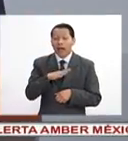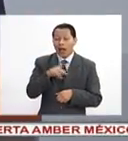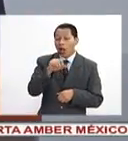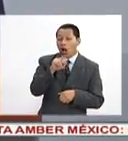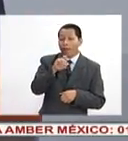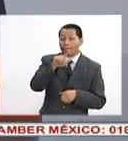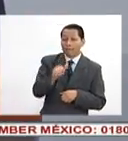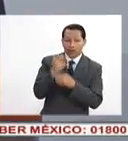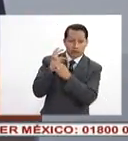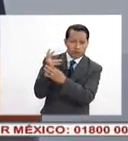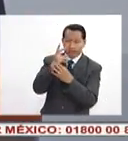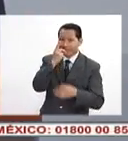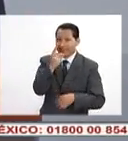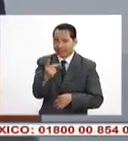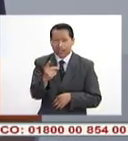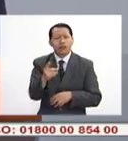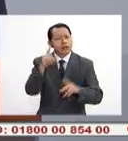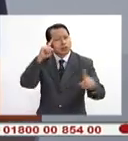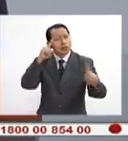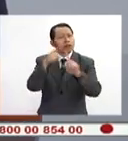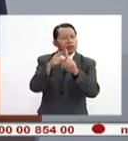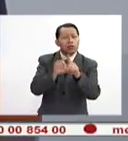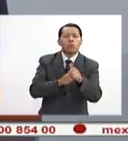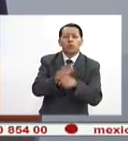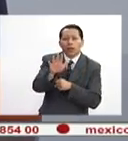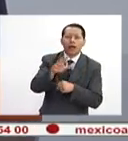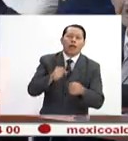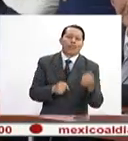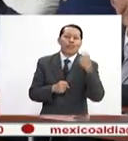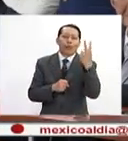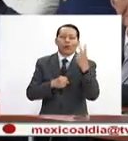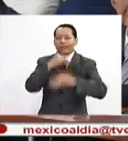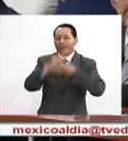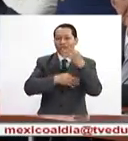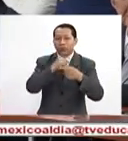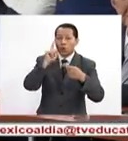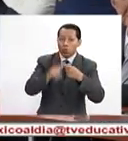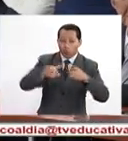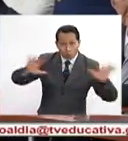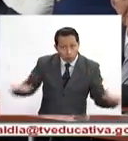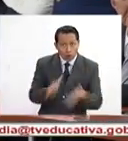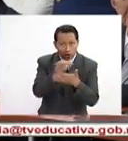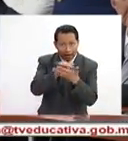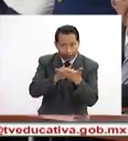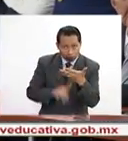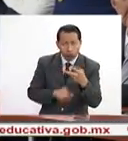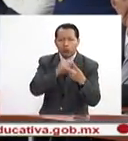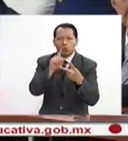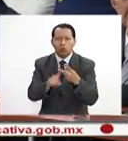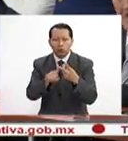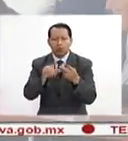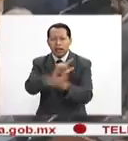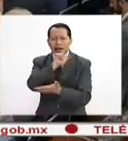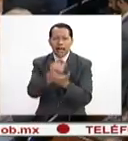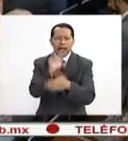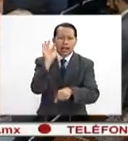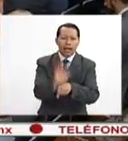Otegui dijo que entre sus prioridades es lanzar dos campañas, una de promoción de la lectura y otra en defensa de la